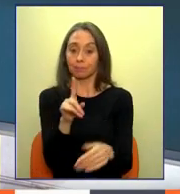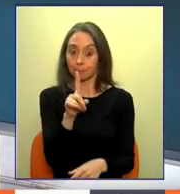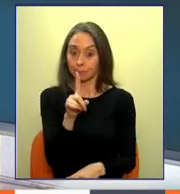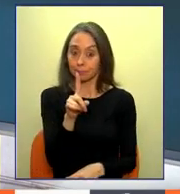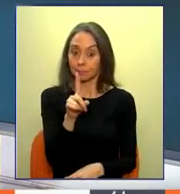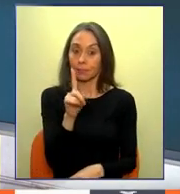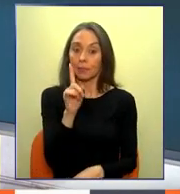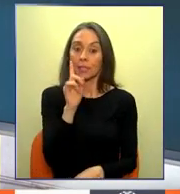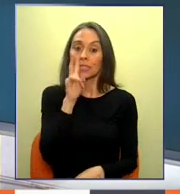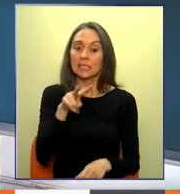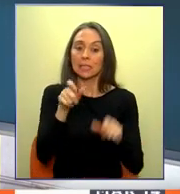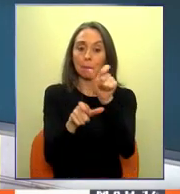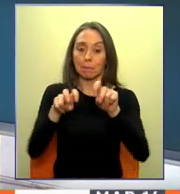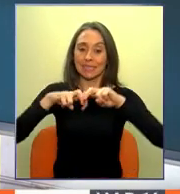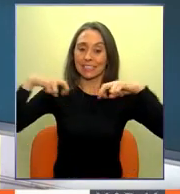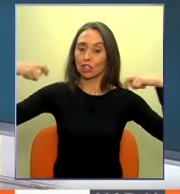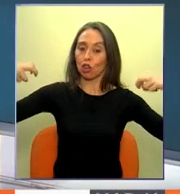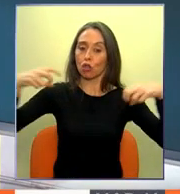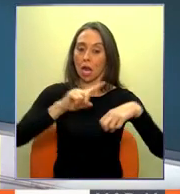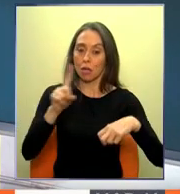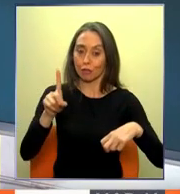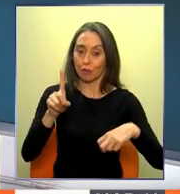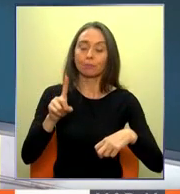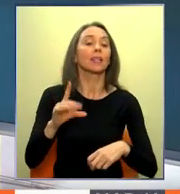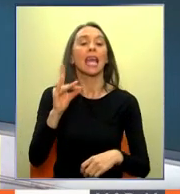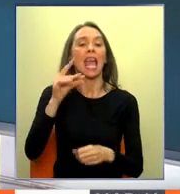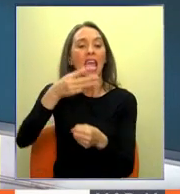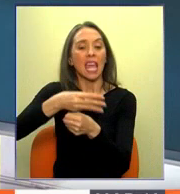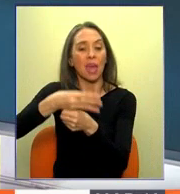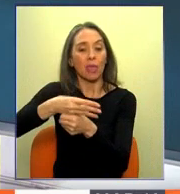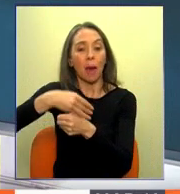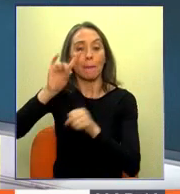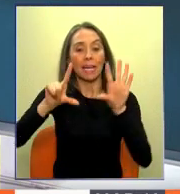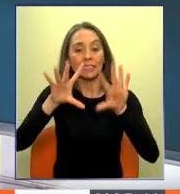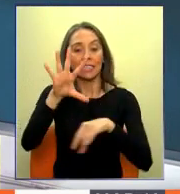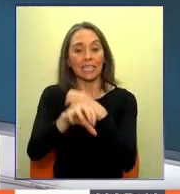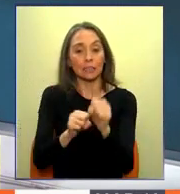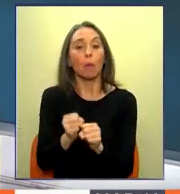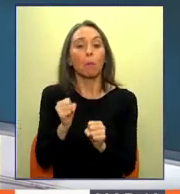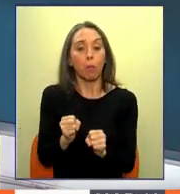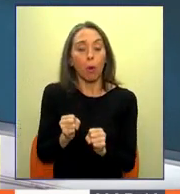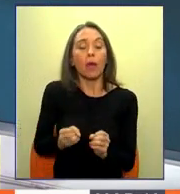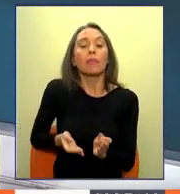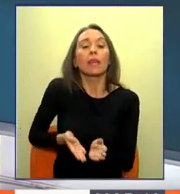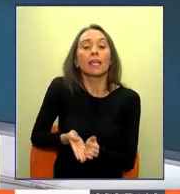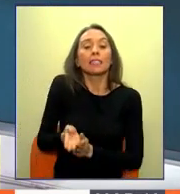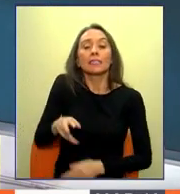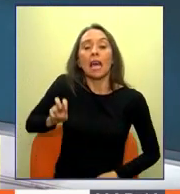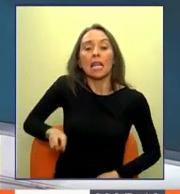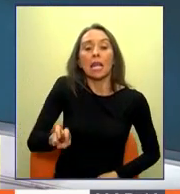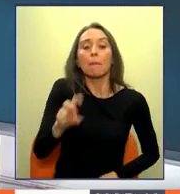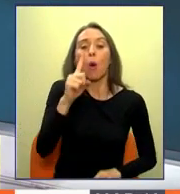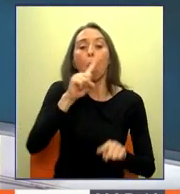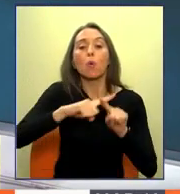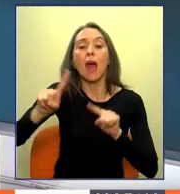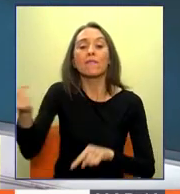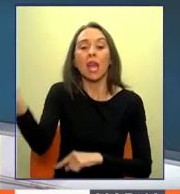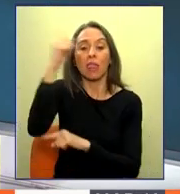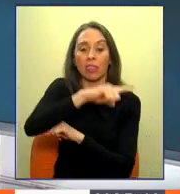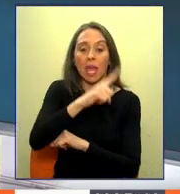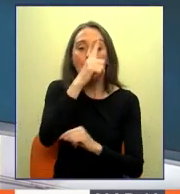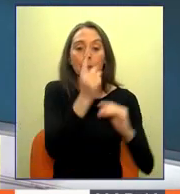sin público. Los adultos mayores sobre los 75 años podrán ahora salir a caminar una vez al día, eso sí, con el